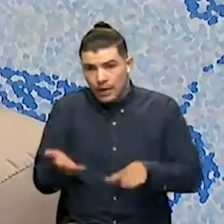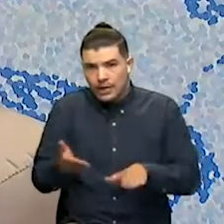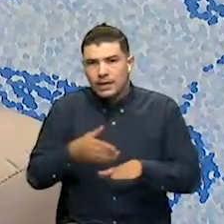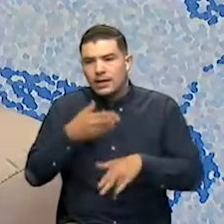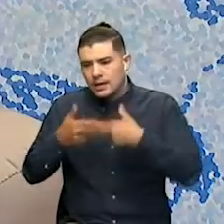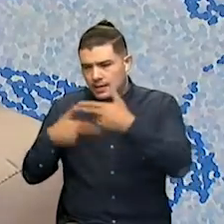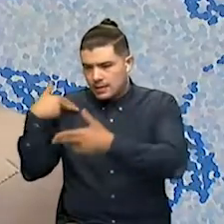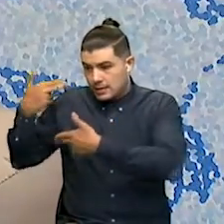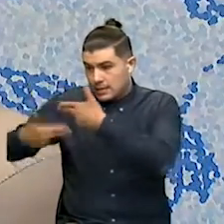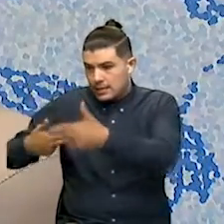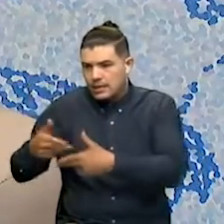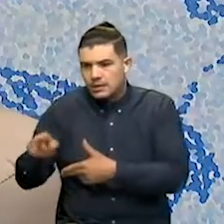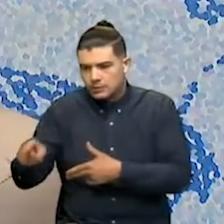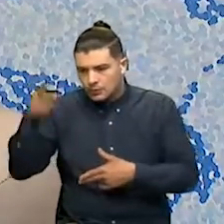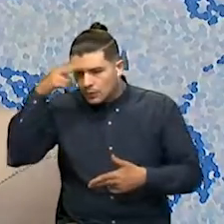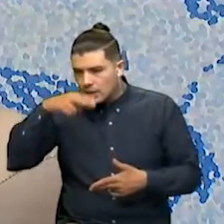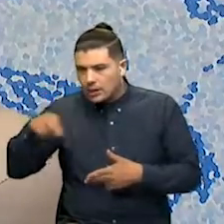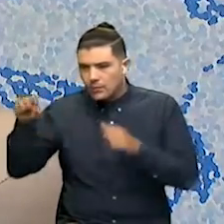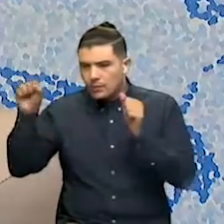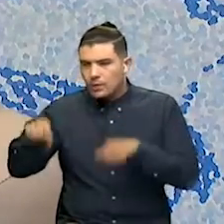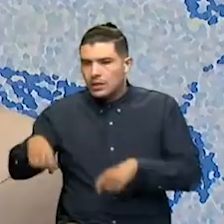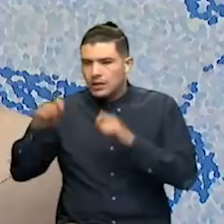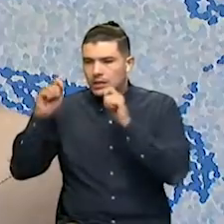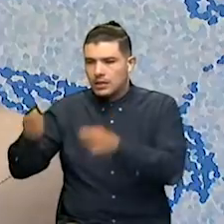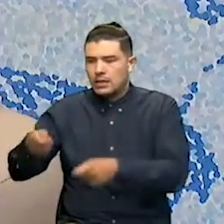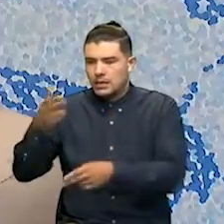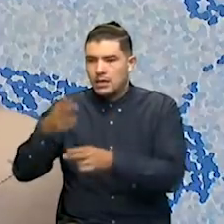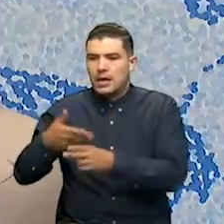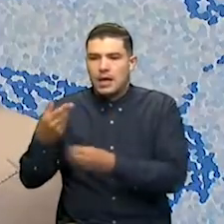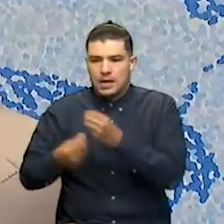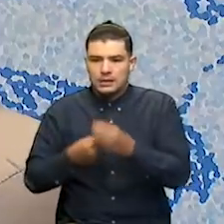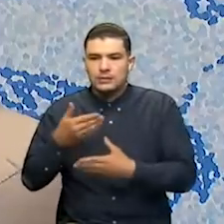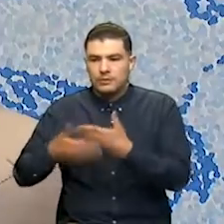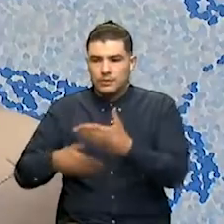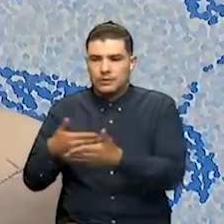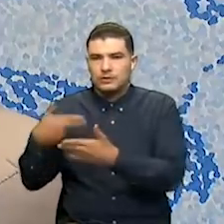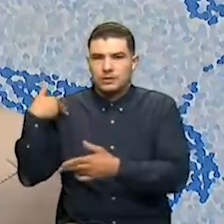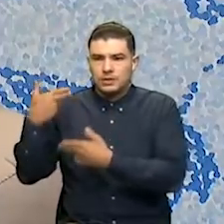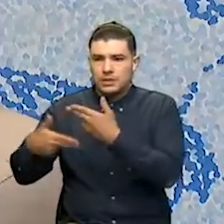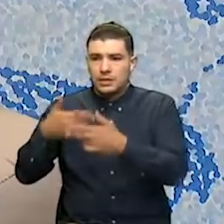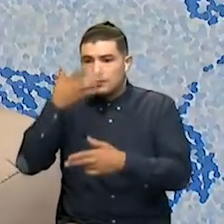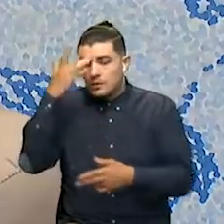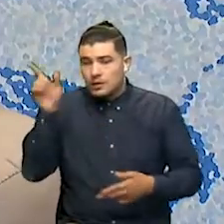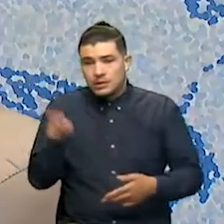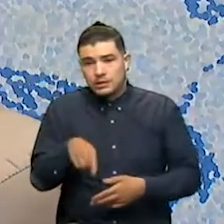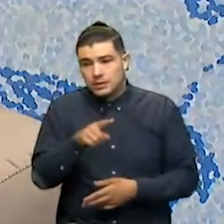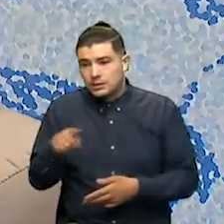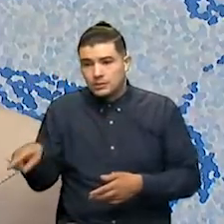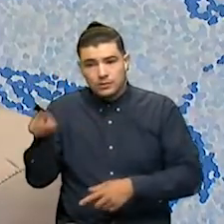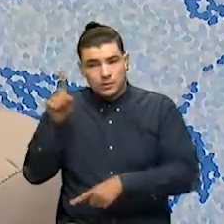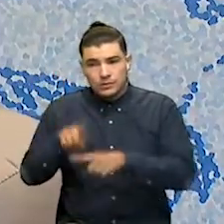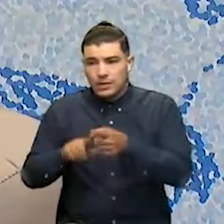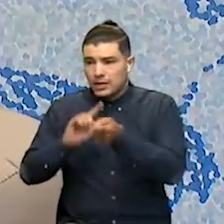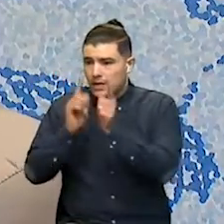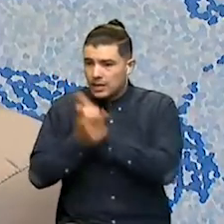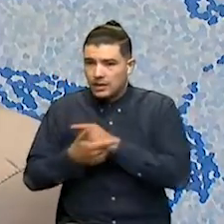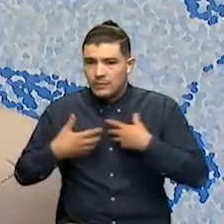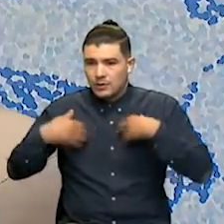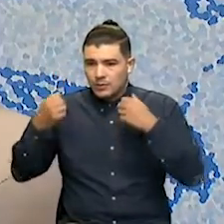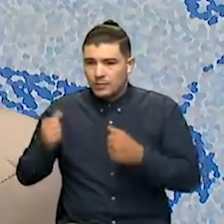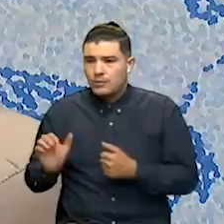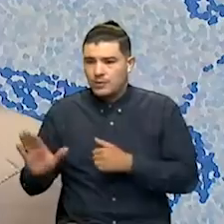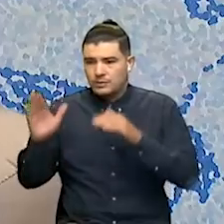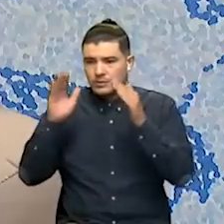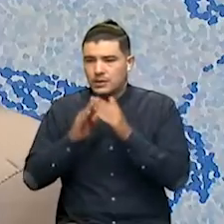la casa a su nombre, es necesario hacer el proceso sucesorio, porque si no, no es posible cambiar de titular del